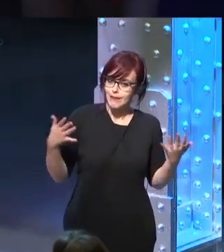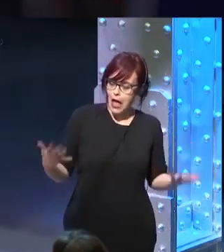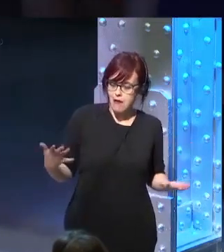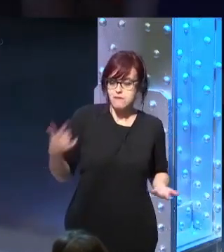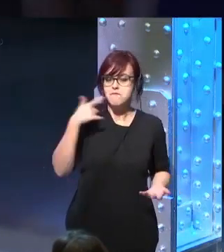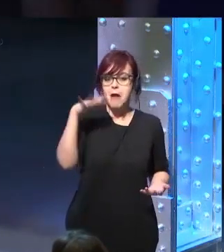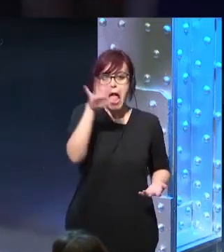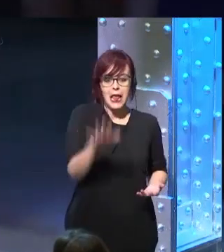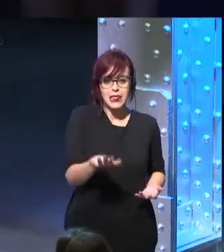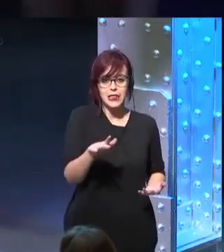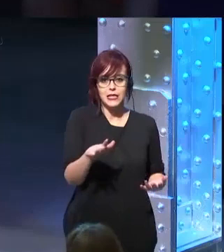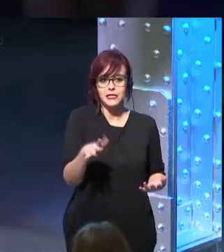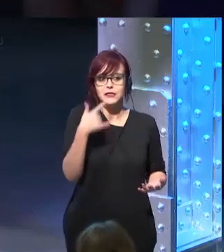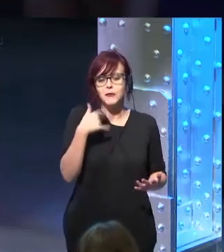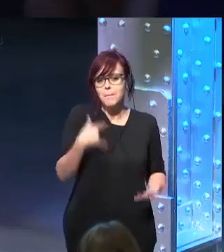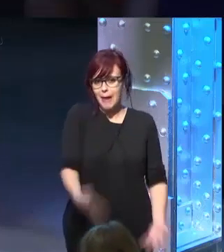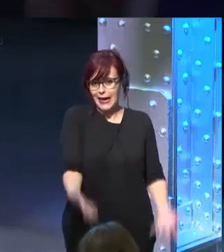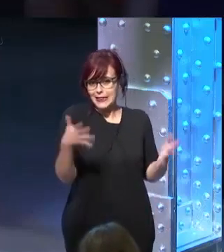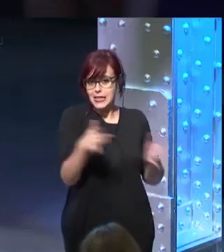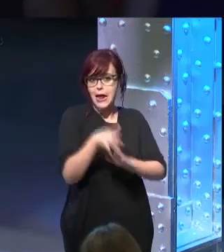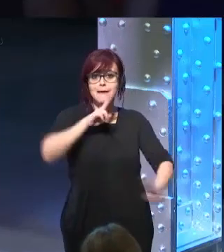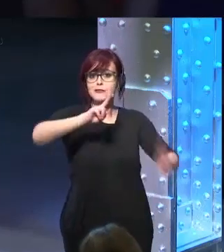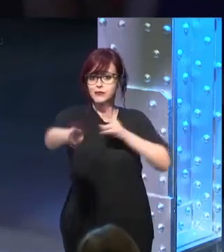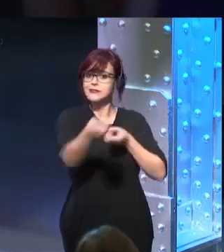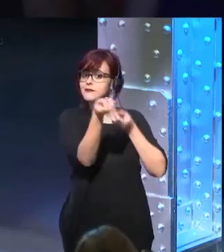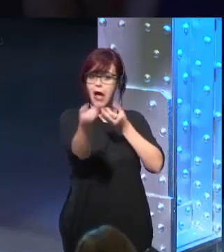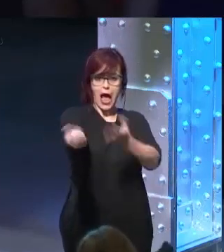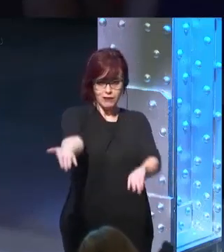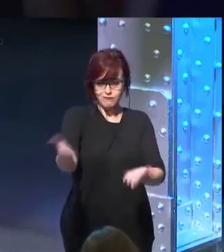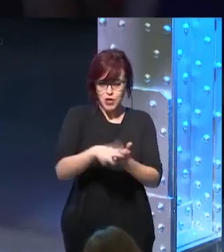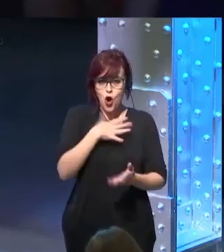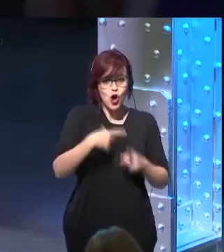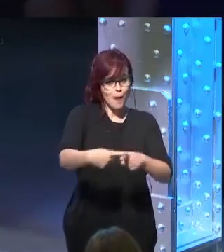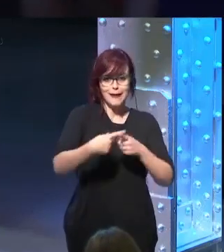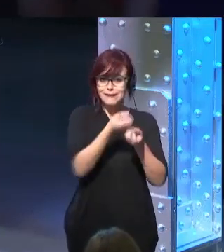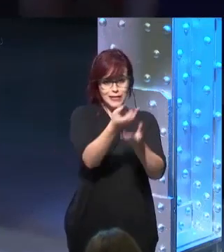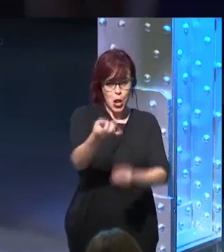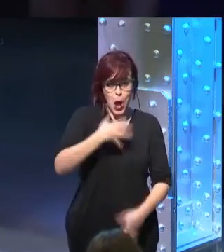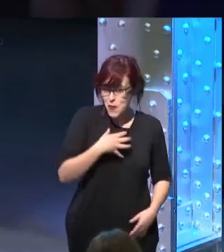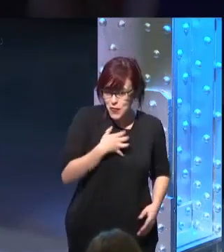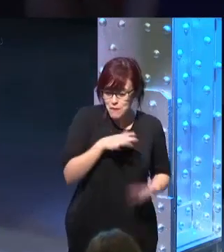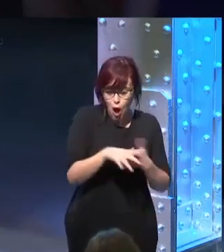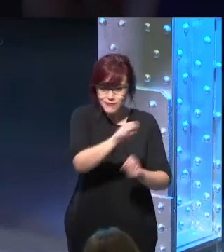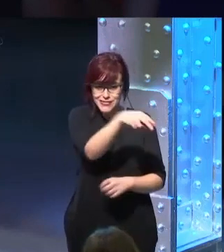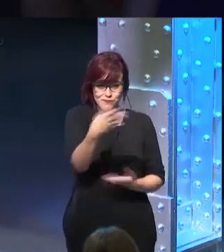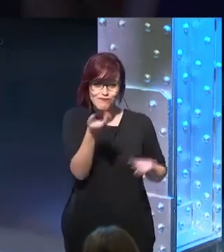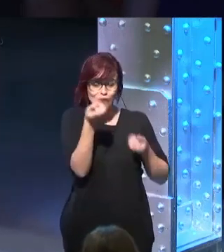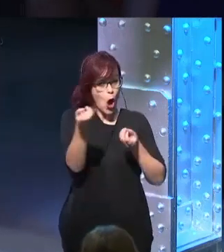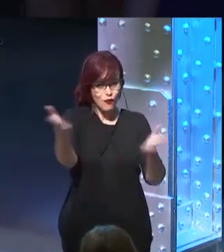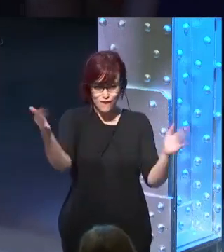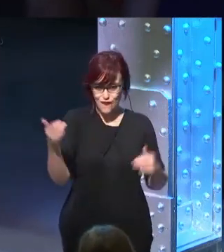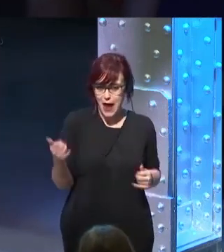Dicho así, yo creo que me encantaría tener la respuesta, pero no la tengo, no la puedo compartir con vosotros. Pero yo creo que